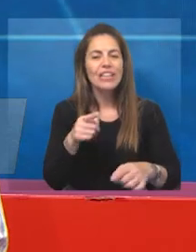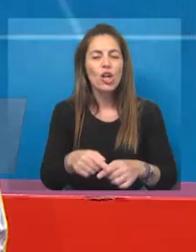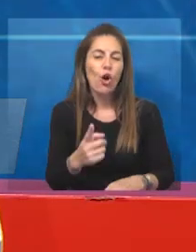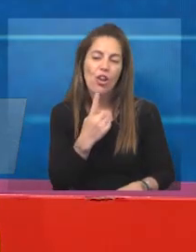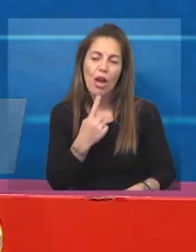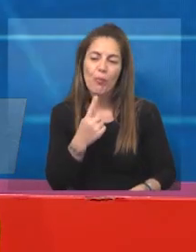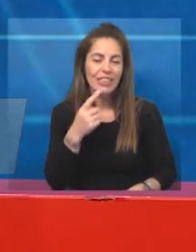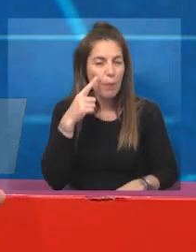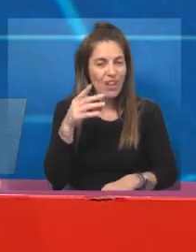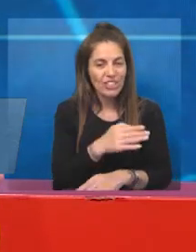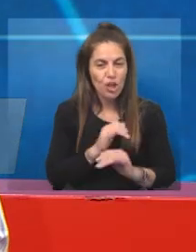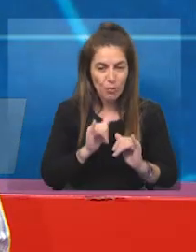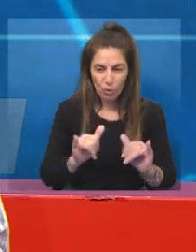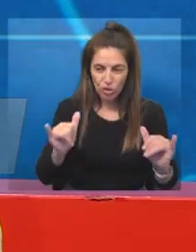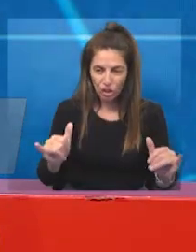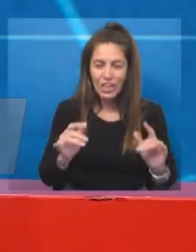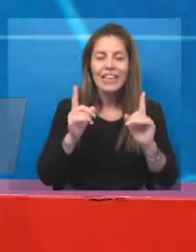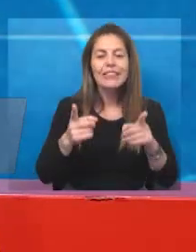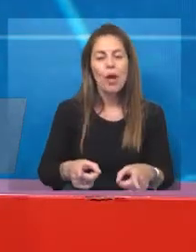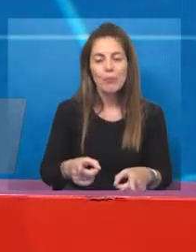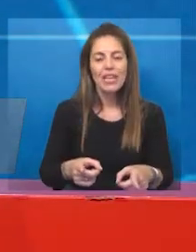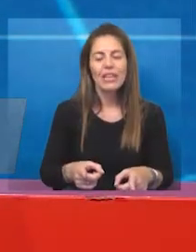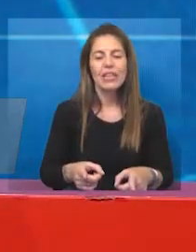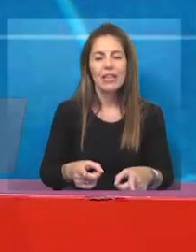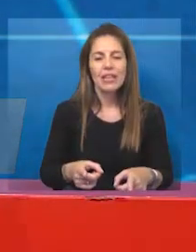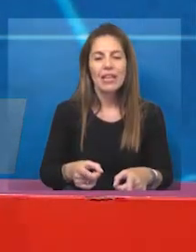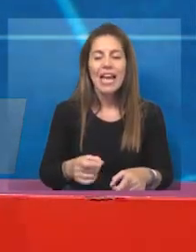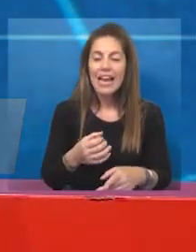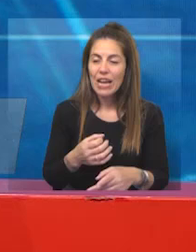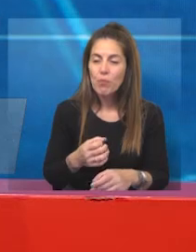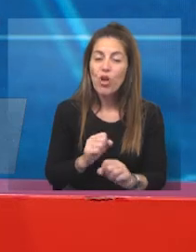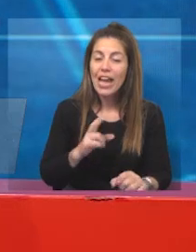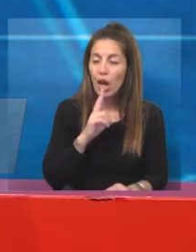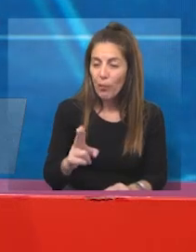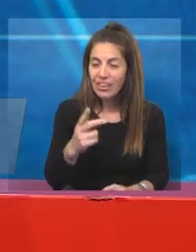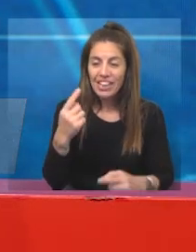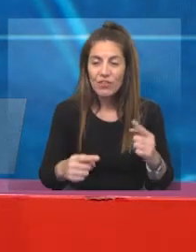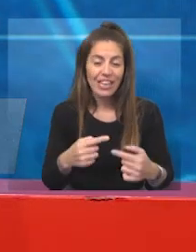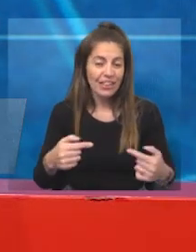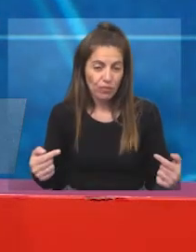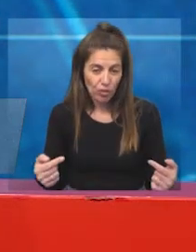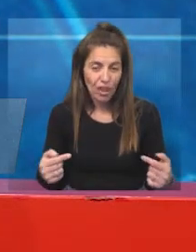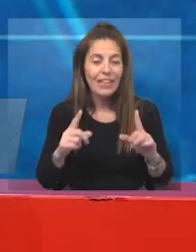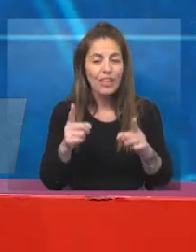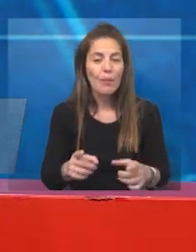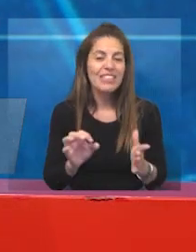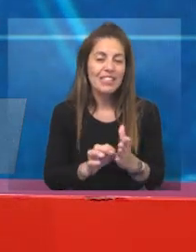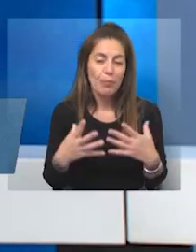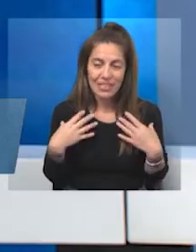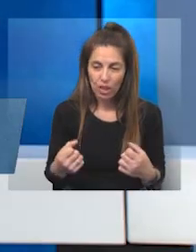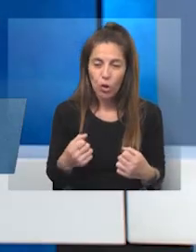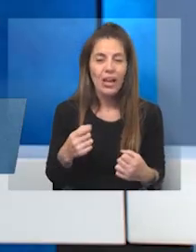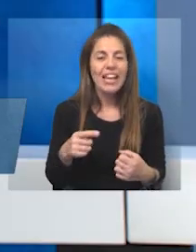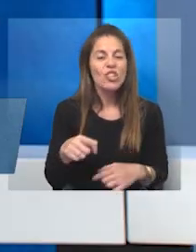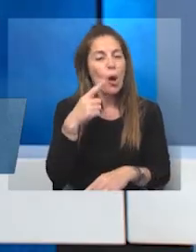políticas de prevención y de promoción y también por supuesto que la capacidad de respuesta de los distintos dispositivos y también el sistema de salud en eso de la